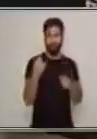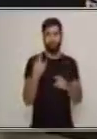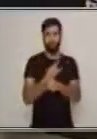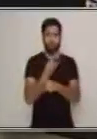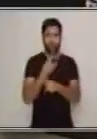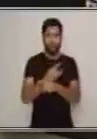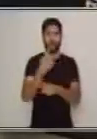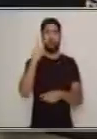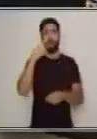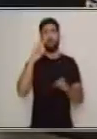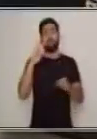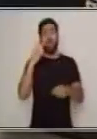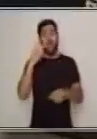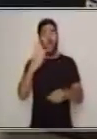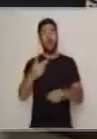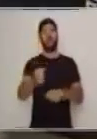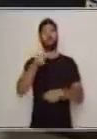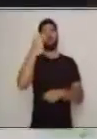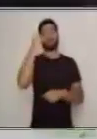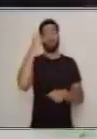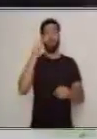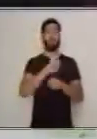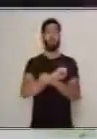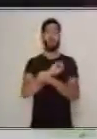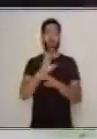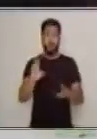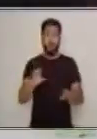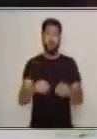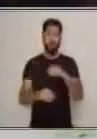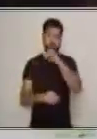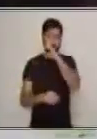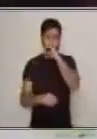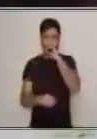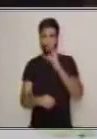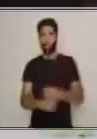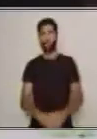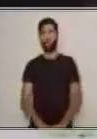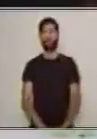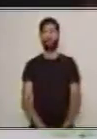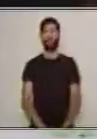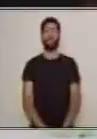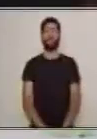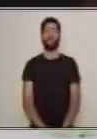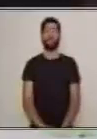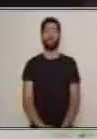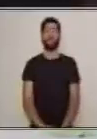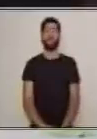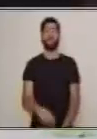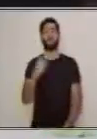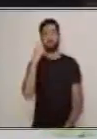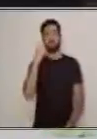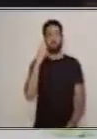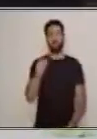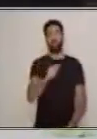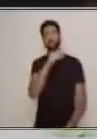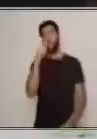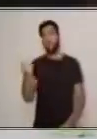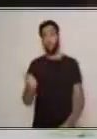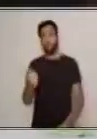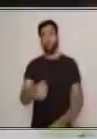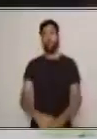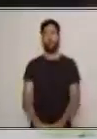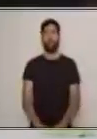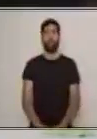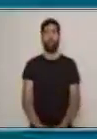con los ademanes, tú puedes expresar un mensaje o equivocar el mensaje. Veamos otra destreza.